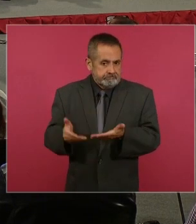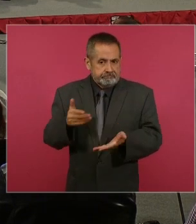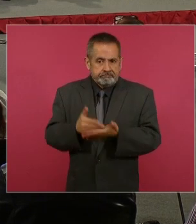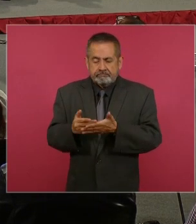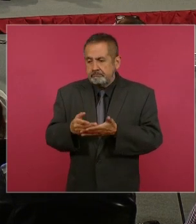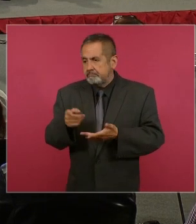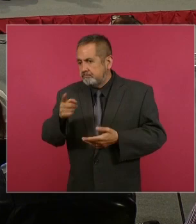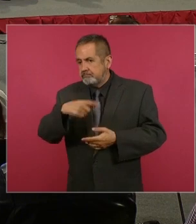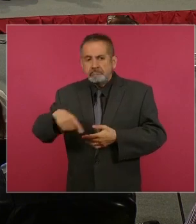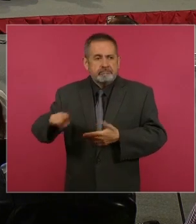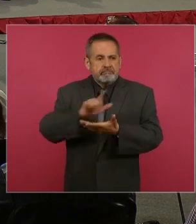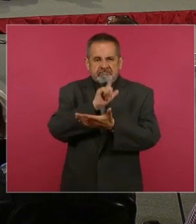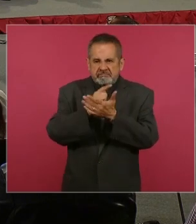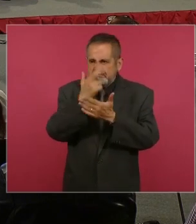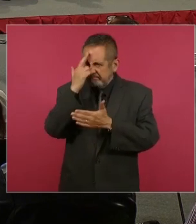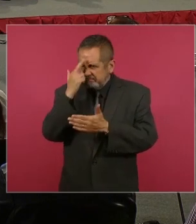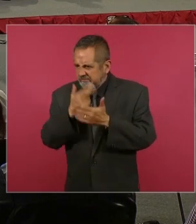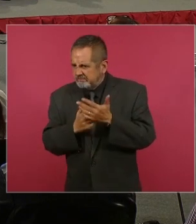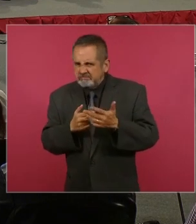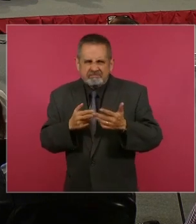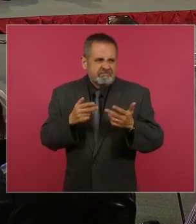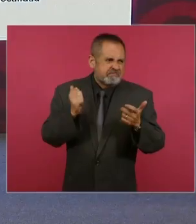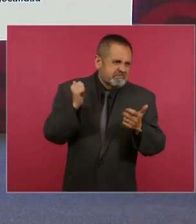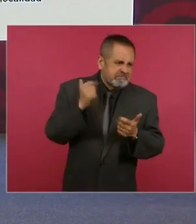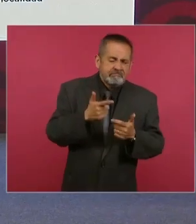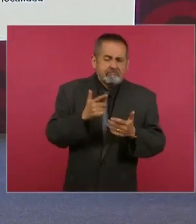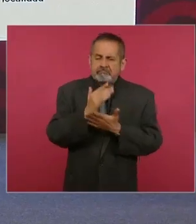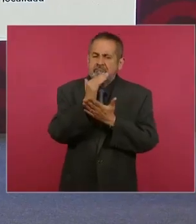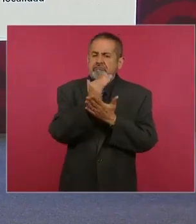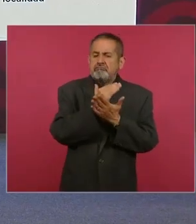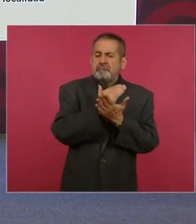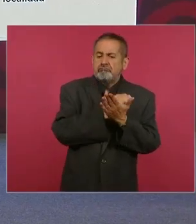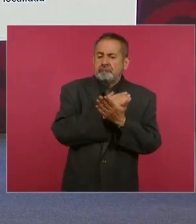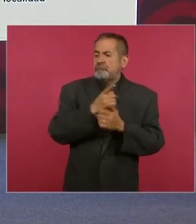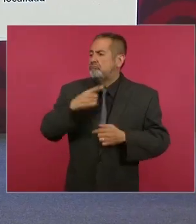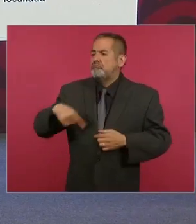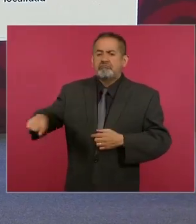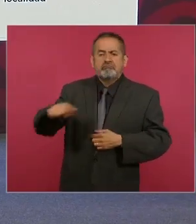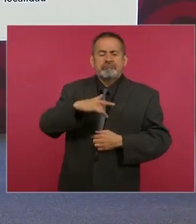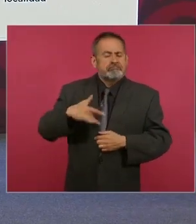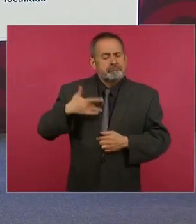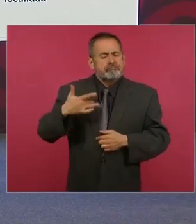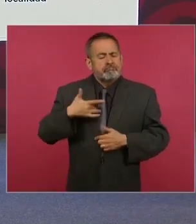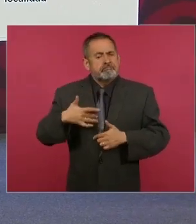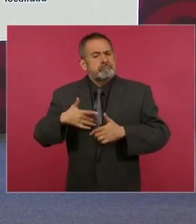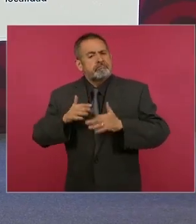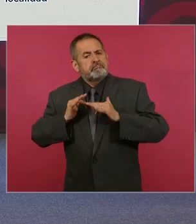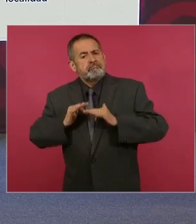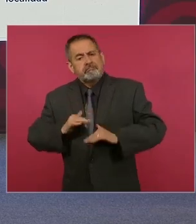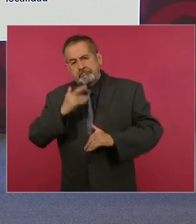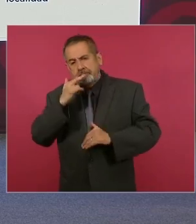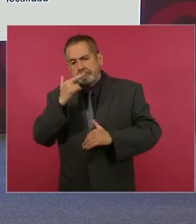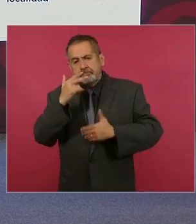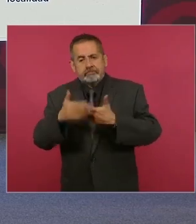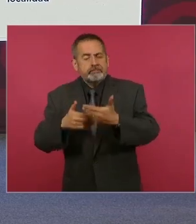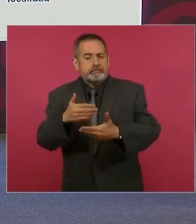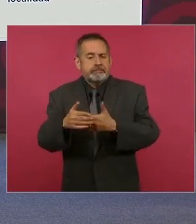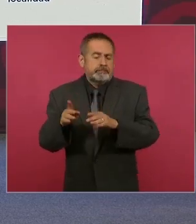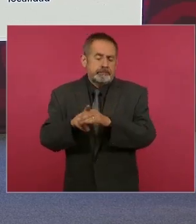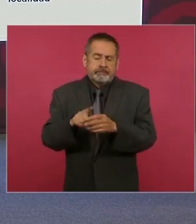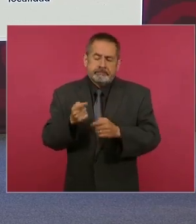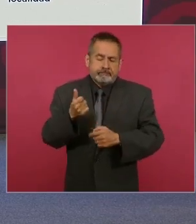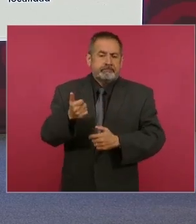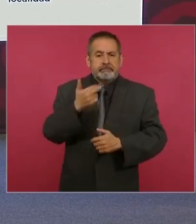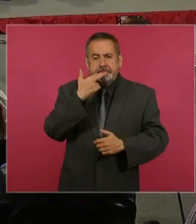la incidencia delictiva, la percepción de los ciudadanos y los delitos concretos que sufren las familias, los hogares y las